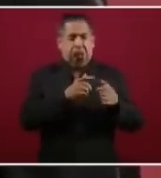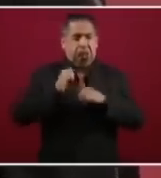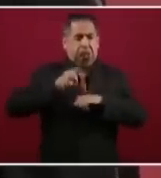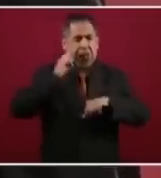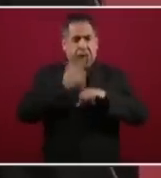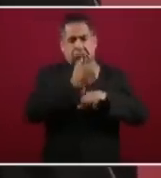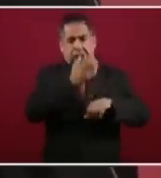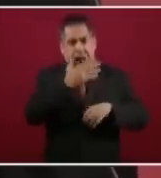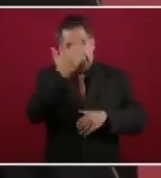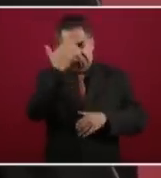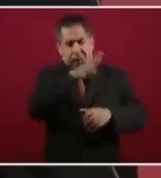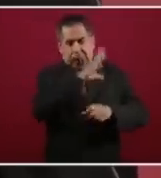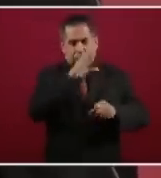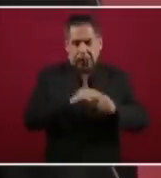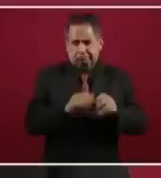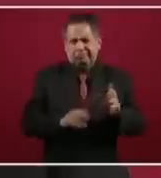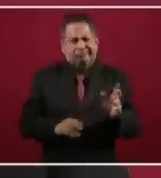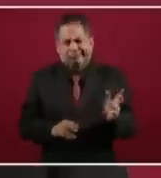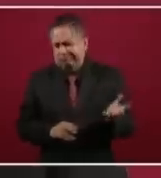lo saben todo.